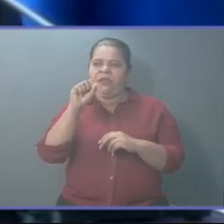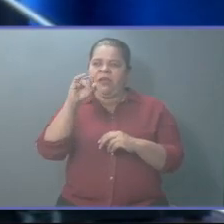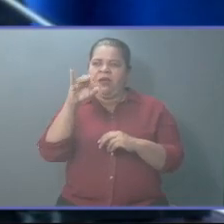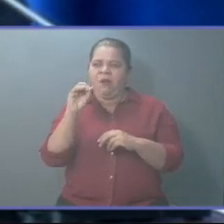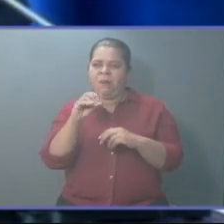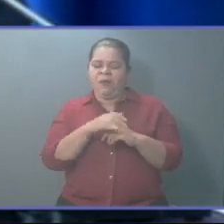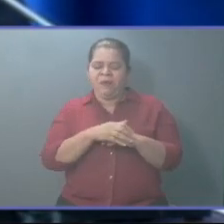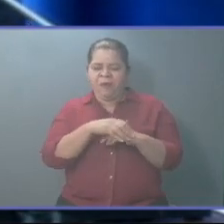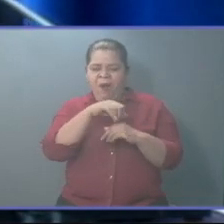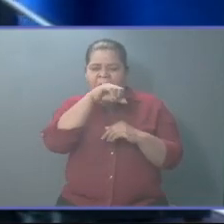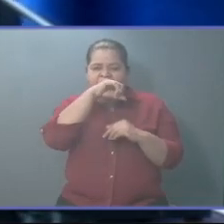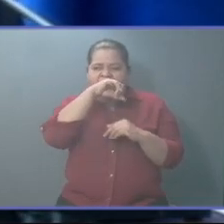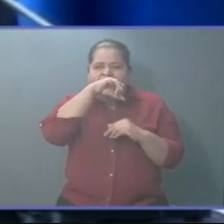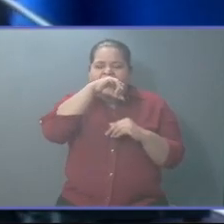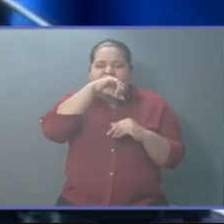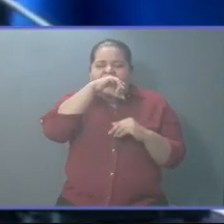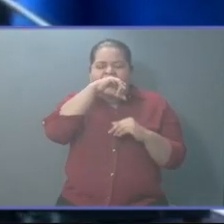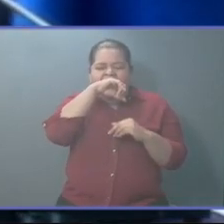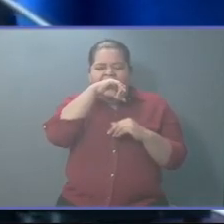¿verdad?